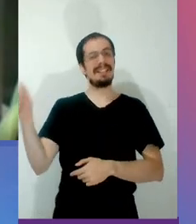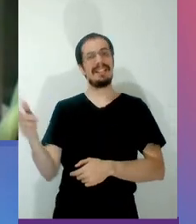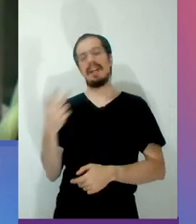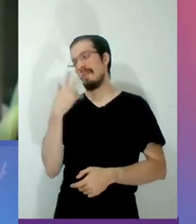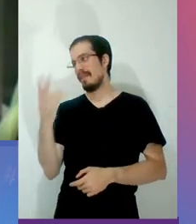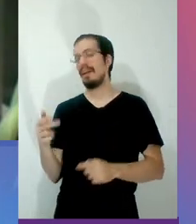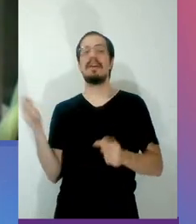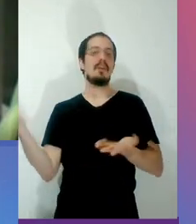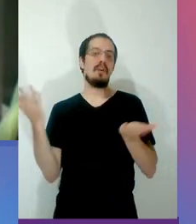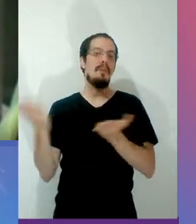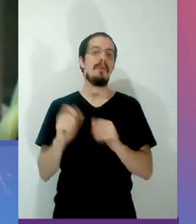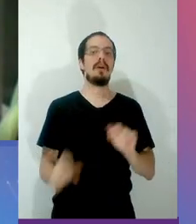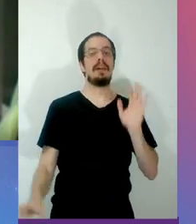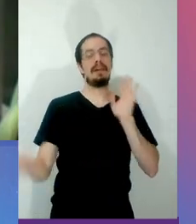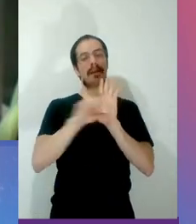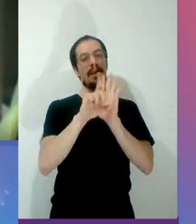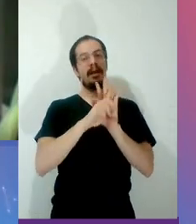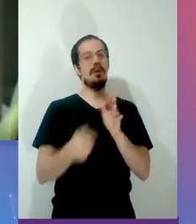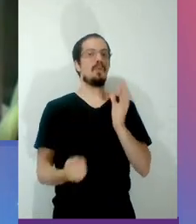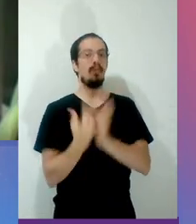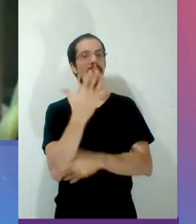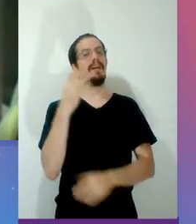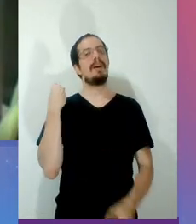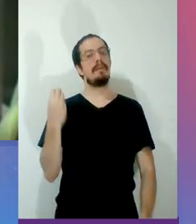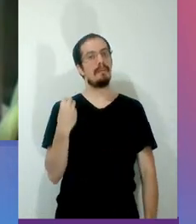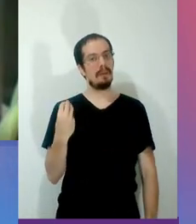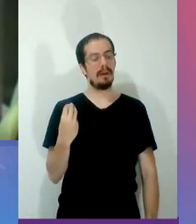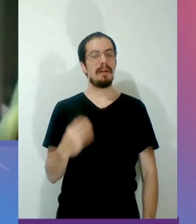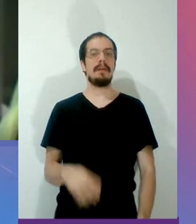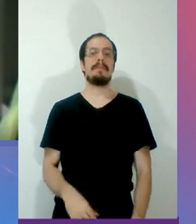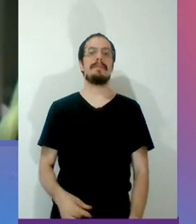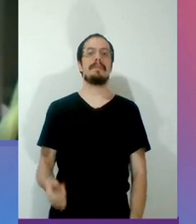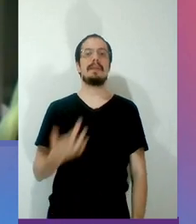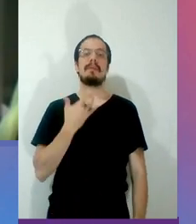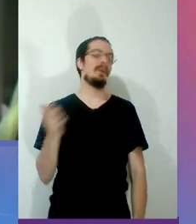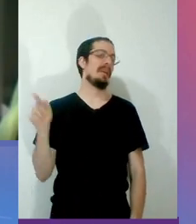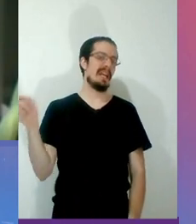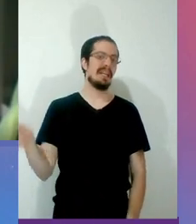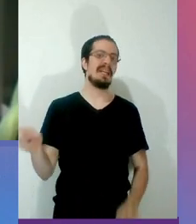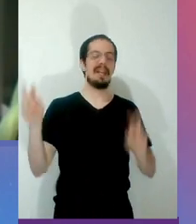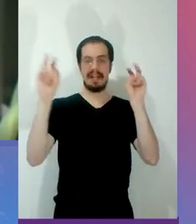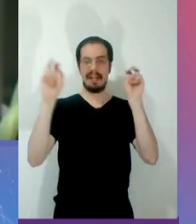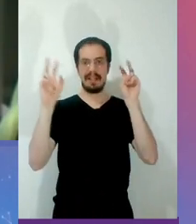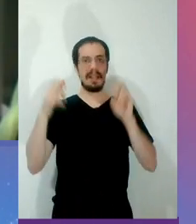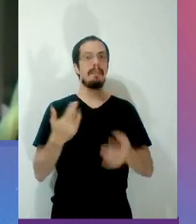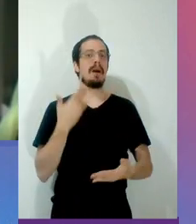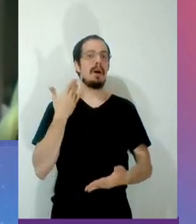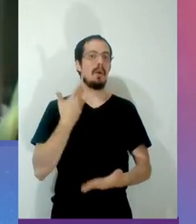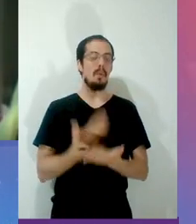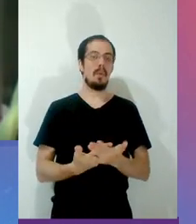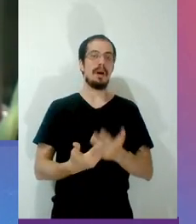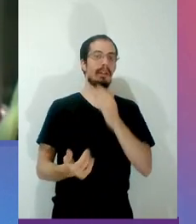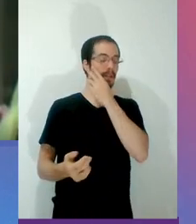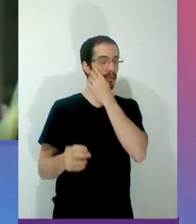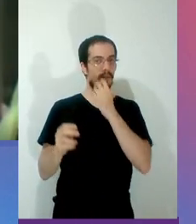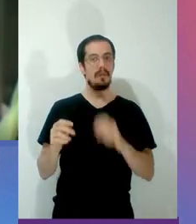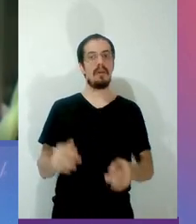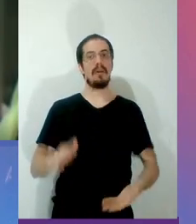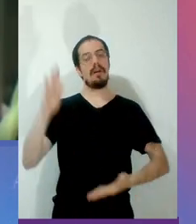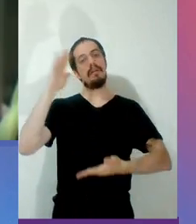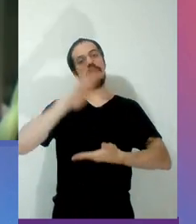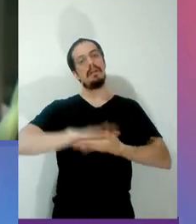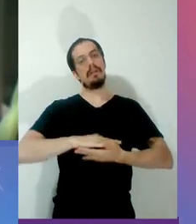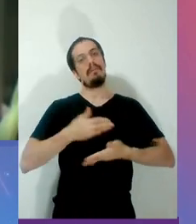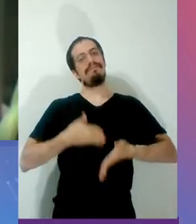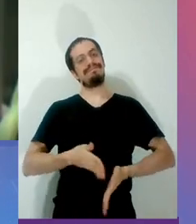una tremenda ley ahí que estaba así como súper... O sea, que no se tomaban en cuenta las pérdidas gestacionales, y ahora tenemos a esta ley